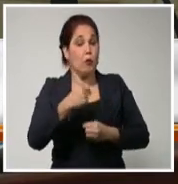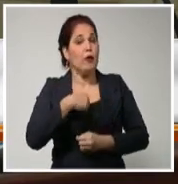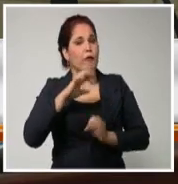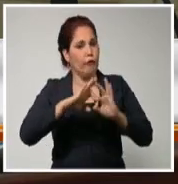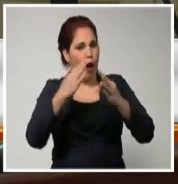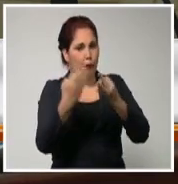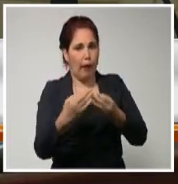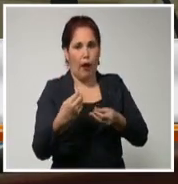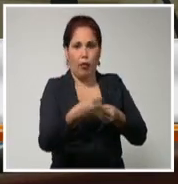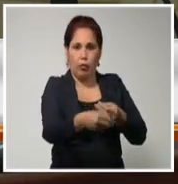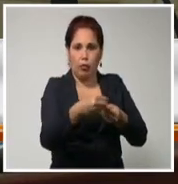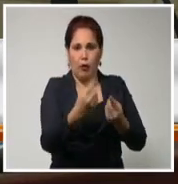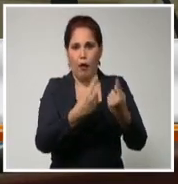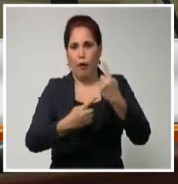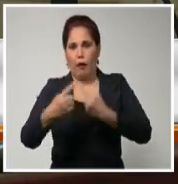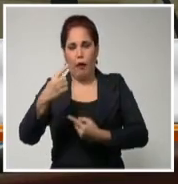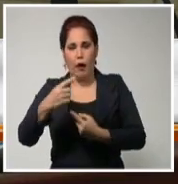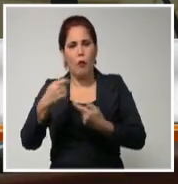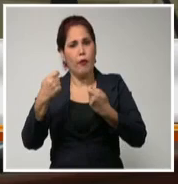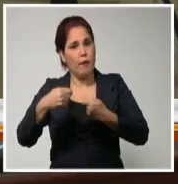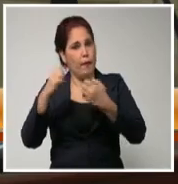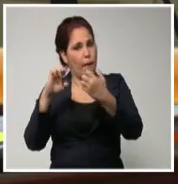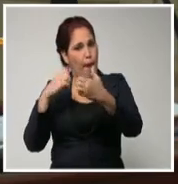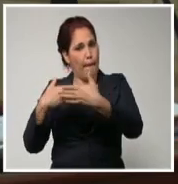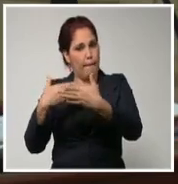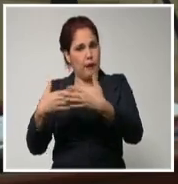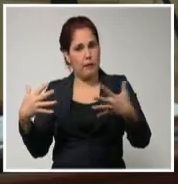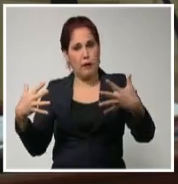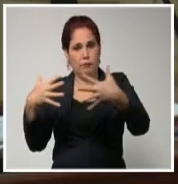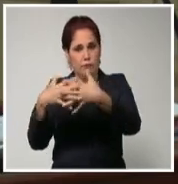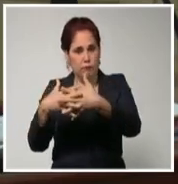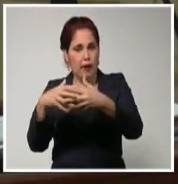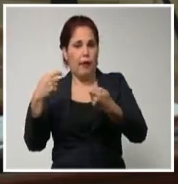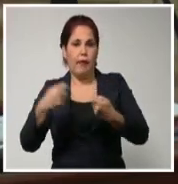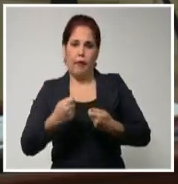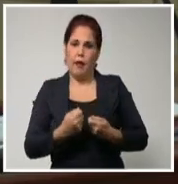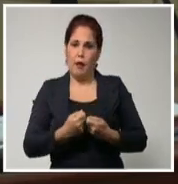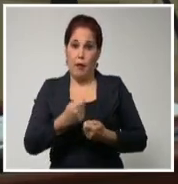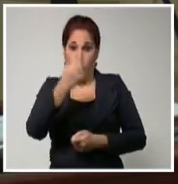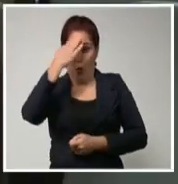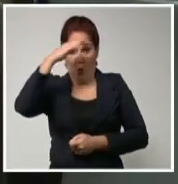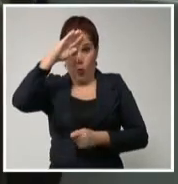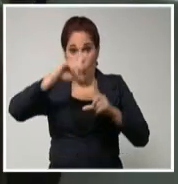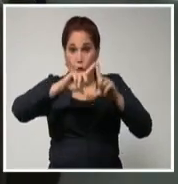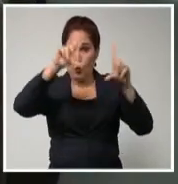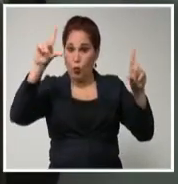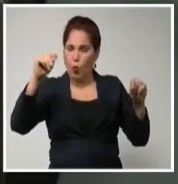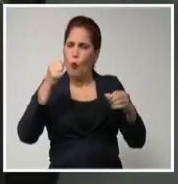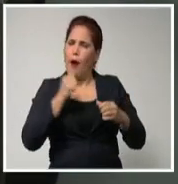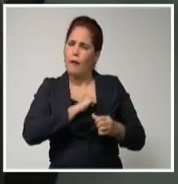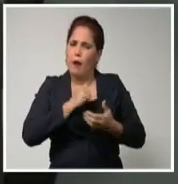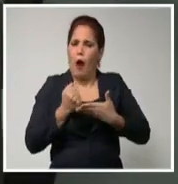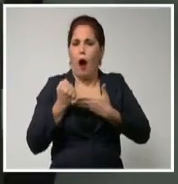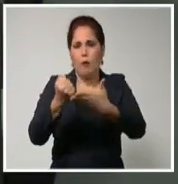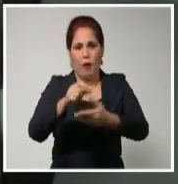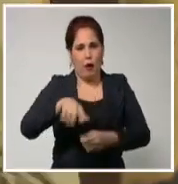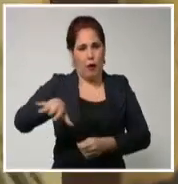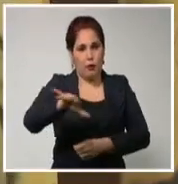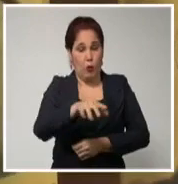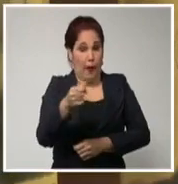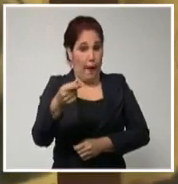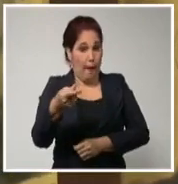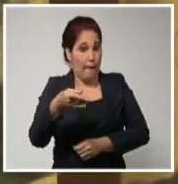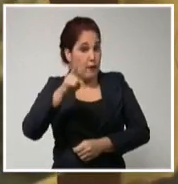familia que mantener, una cooperativa a la que responder y un país al que ayudar. Sobre el precio de la leche, los